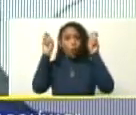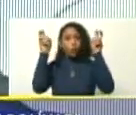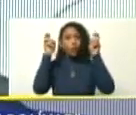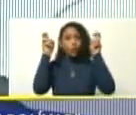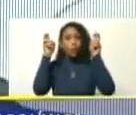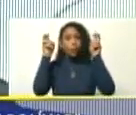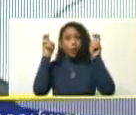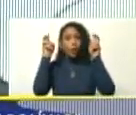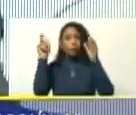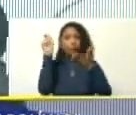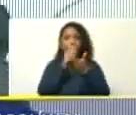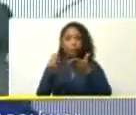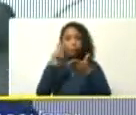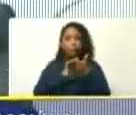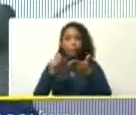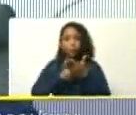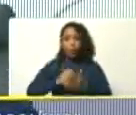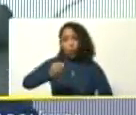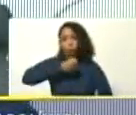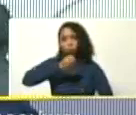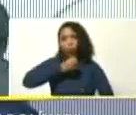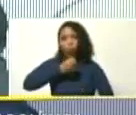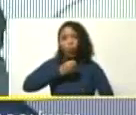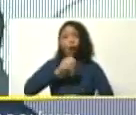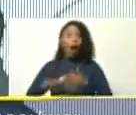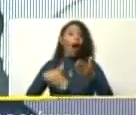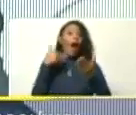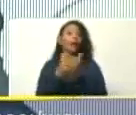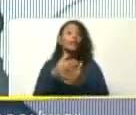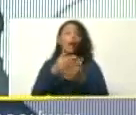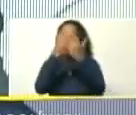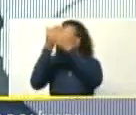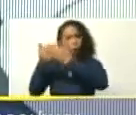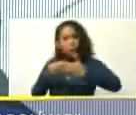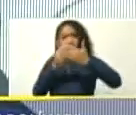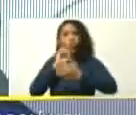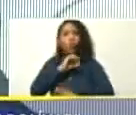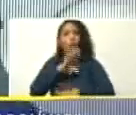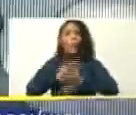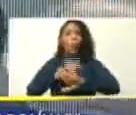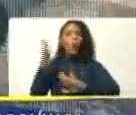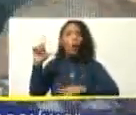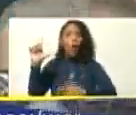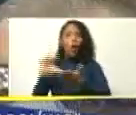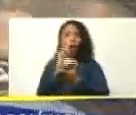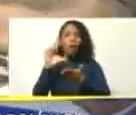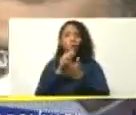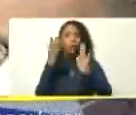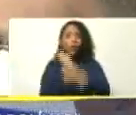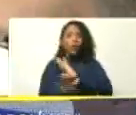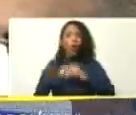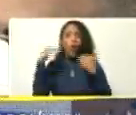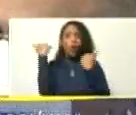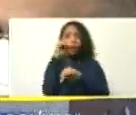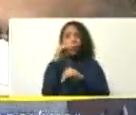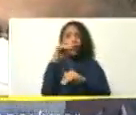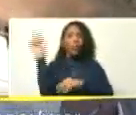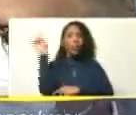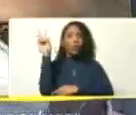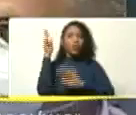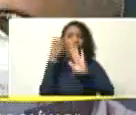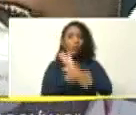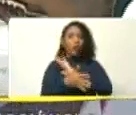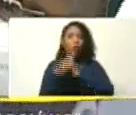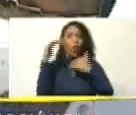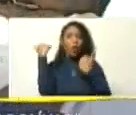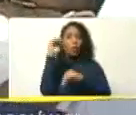El ensayo periodístico, hasta los estudios históricos, porque los libros de Earle sobre los límites venezolanos, sobre los